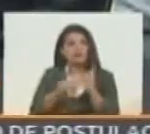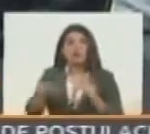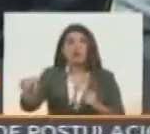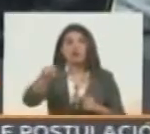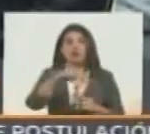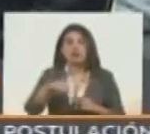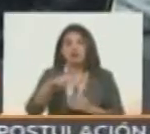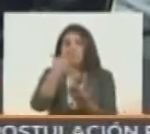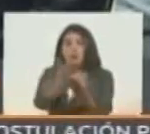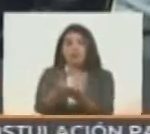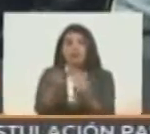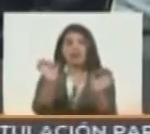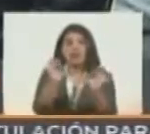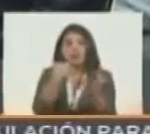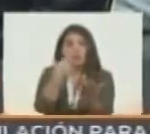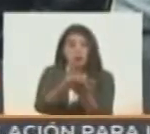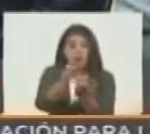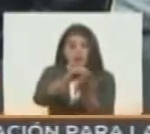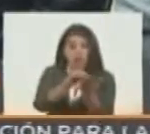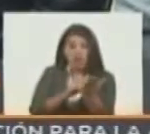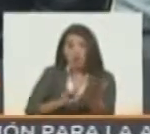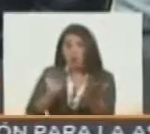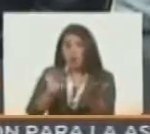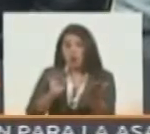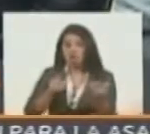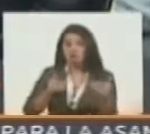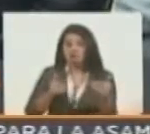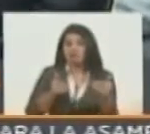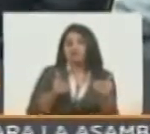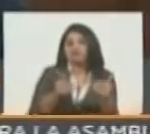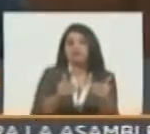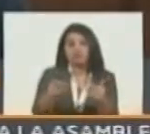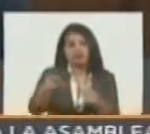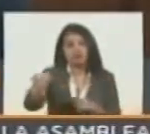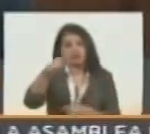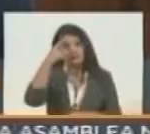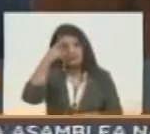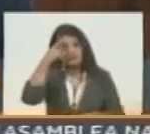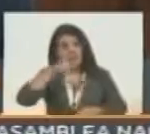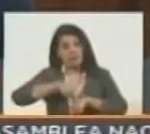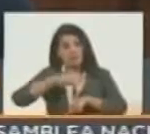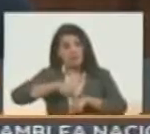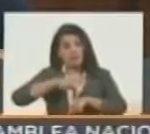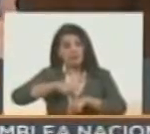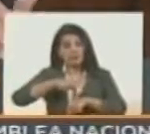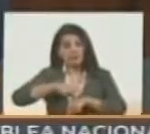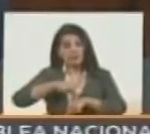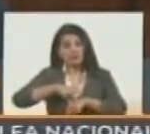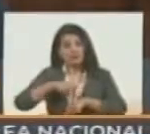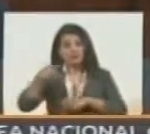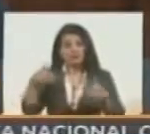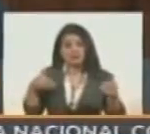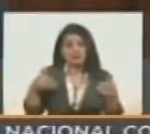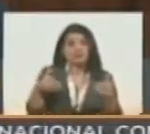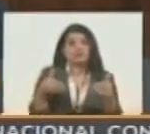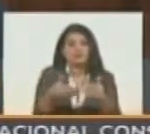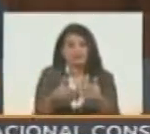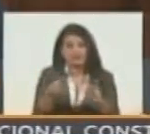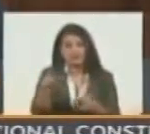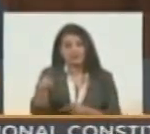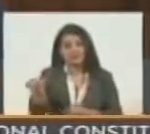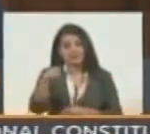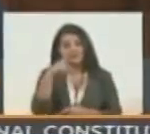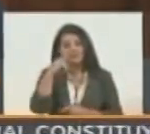los que no se han postulado y a las que no se han postulado por el sector empresarial, que lo hagan